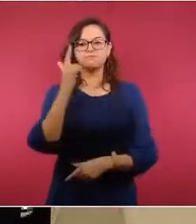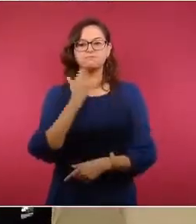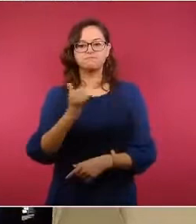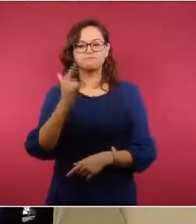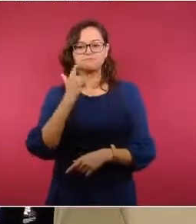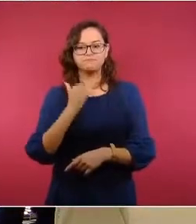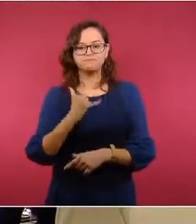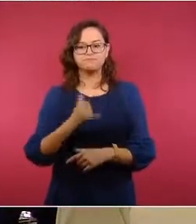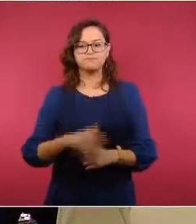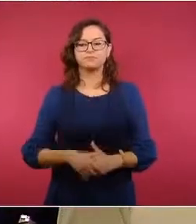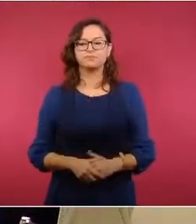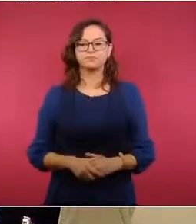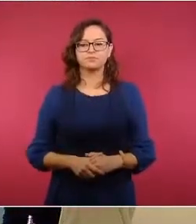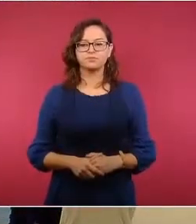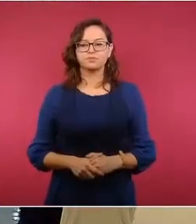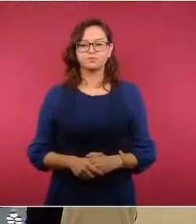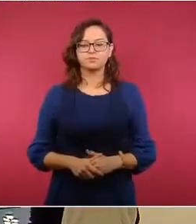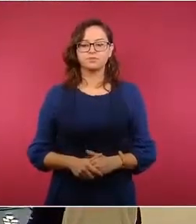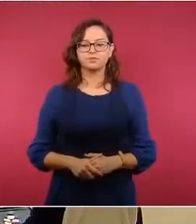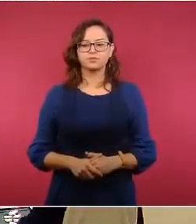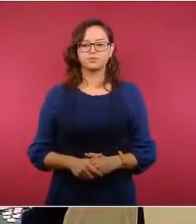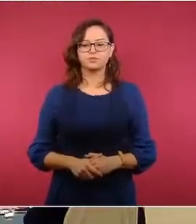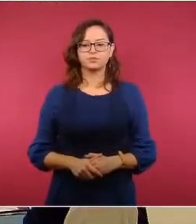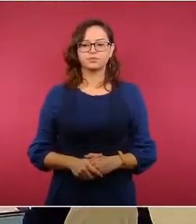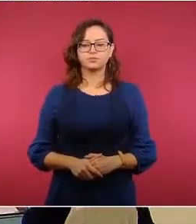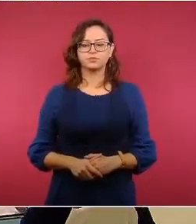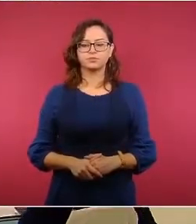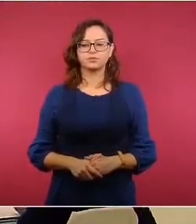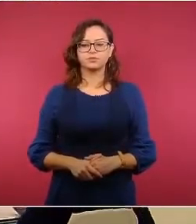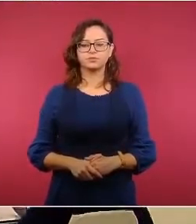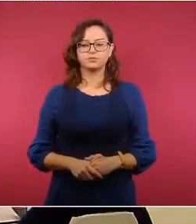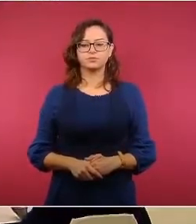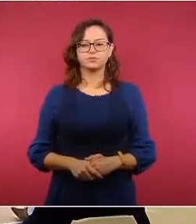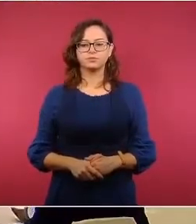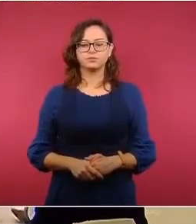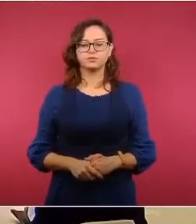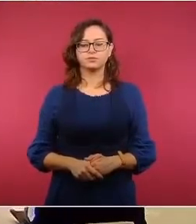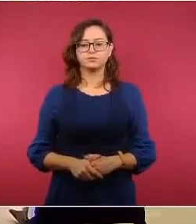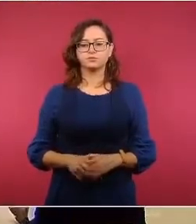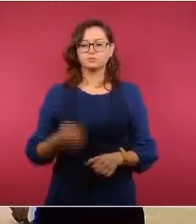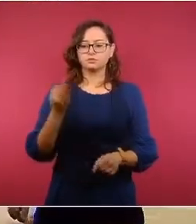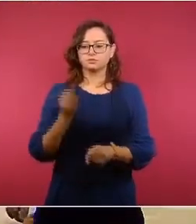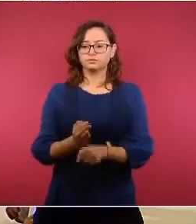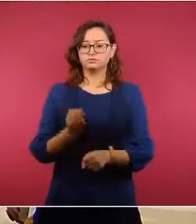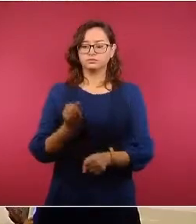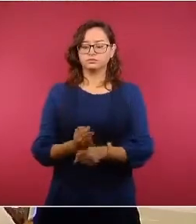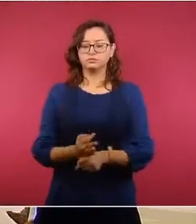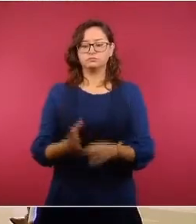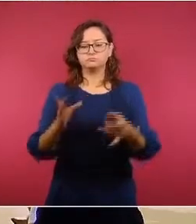Van a informarles sobre el avión